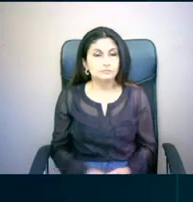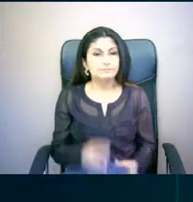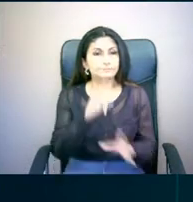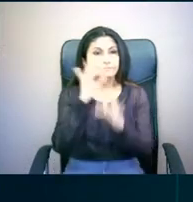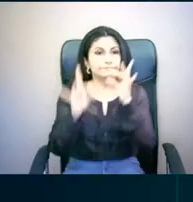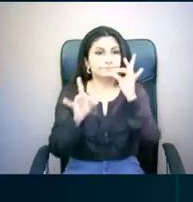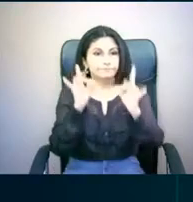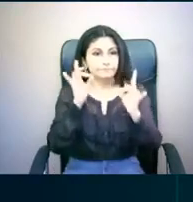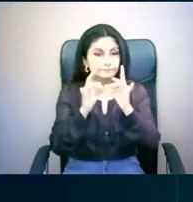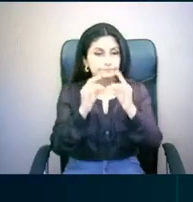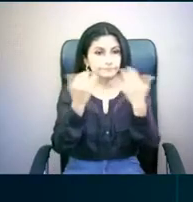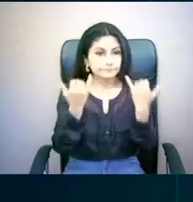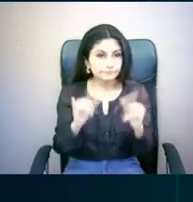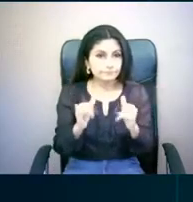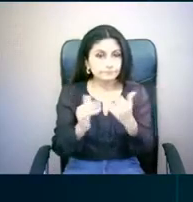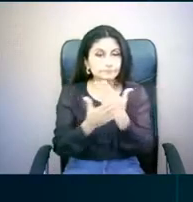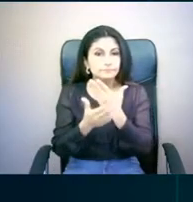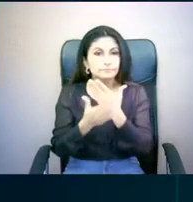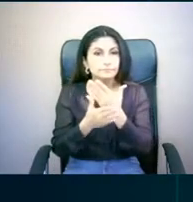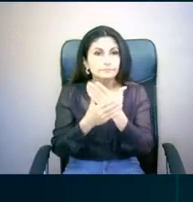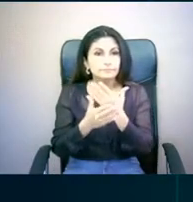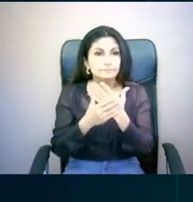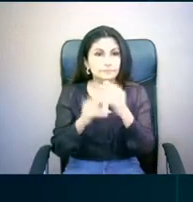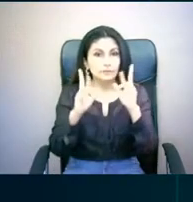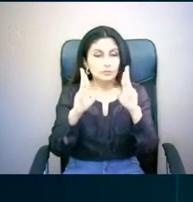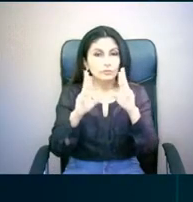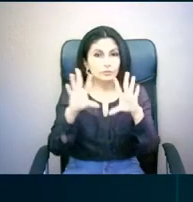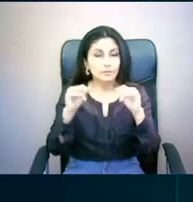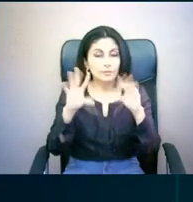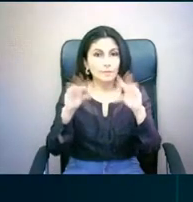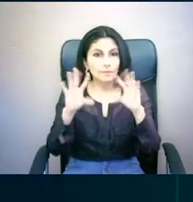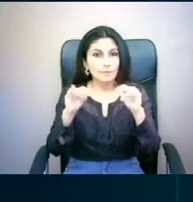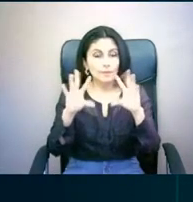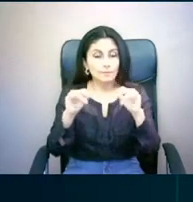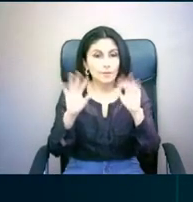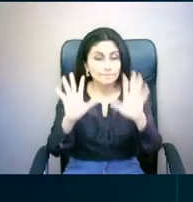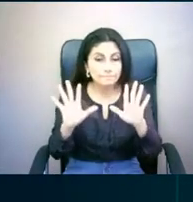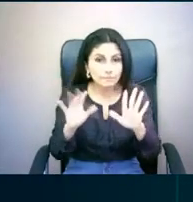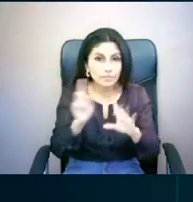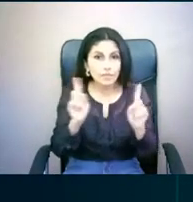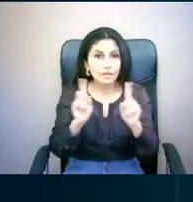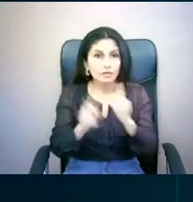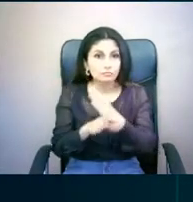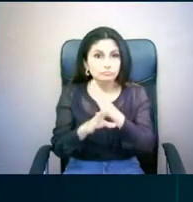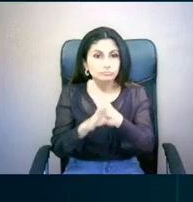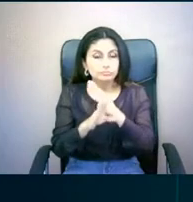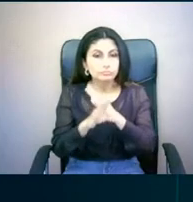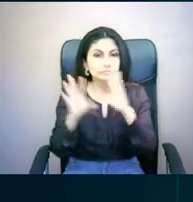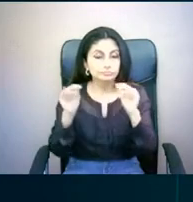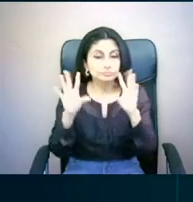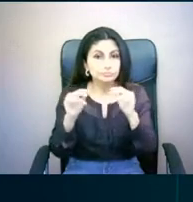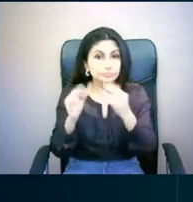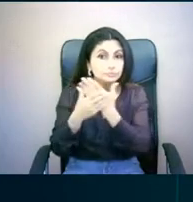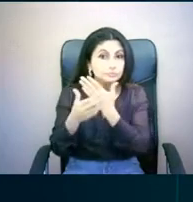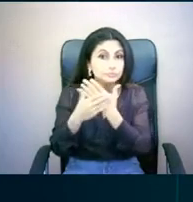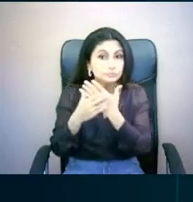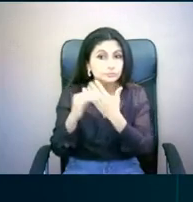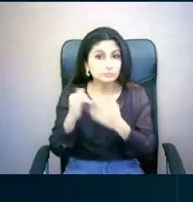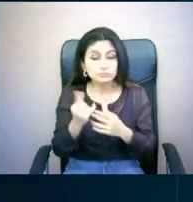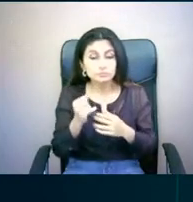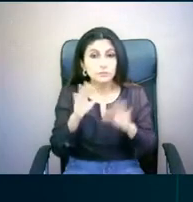Perfecto, bueno, voy para aquí confirmación de que no se esté congelando. Me confirman, porfa, que no se esté congelando desde central, porfa, para no tener